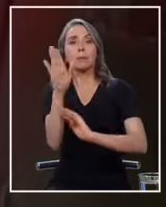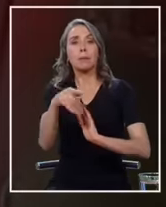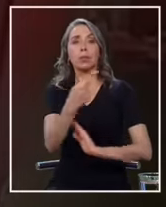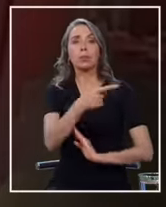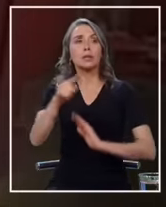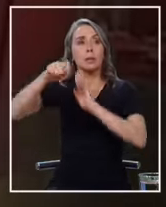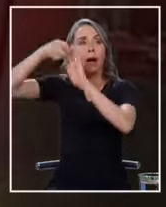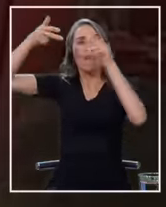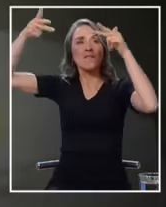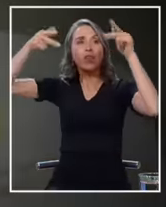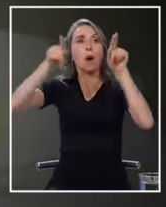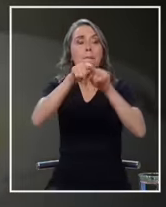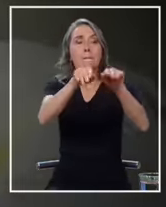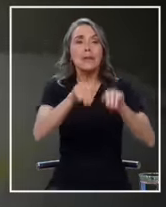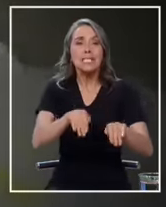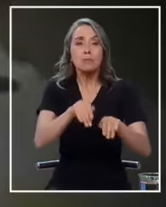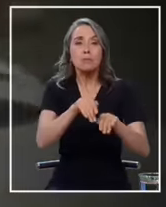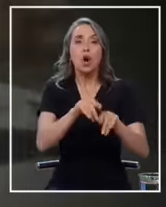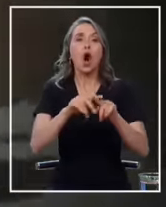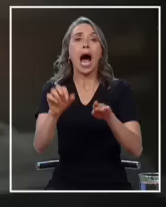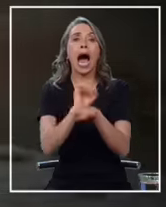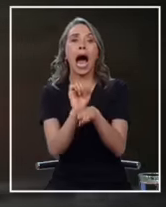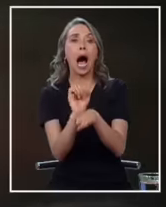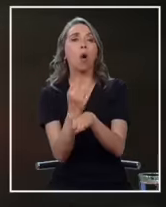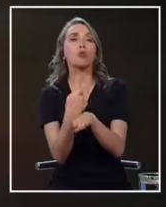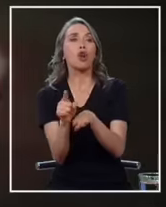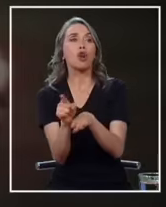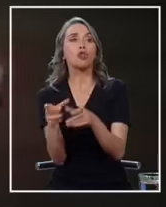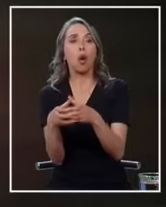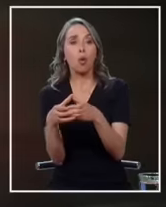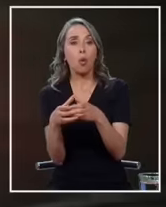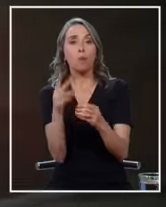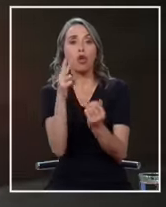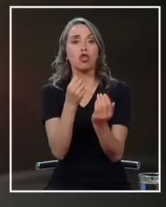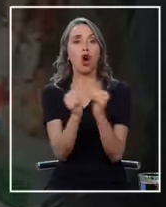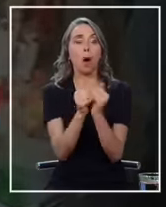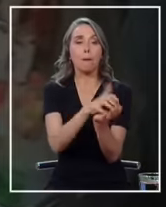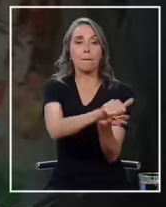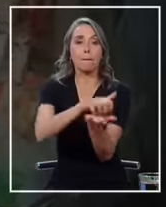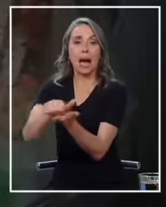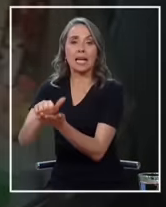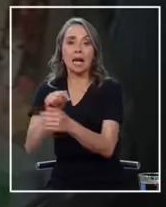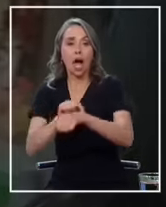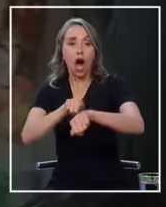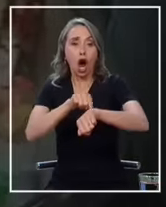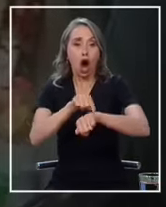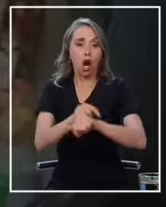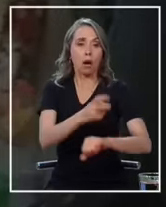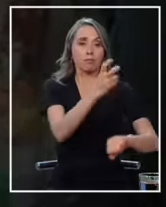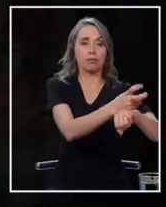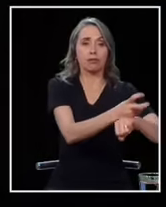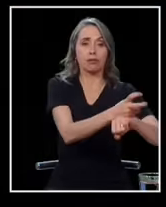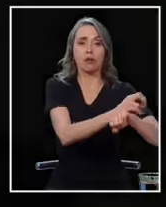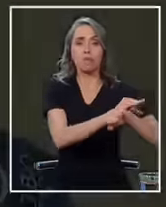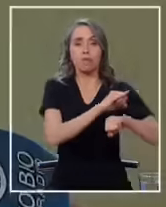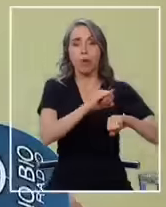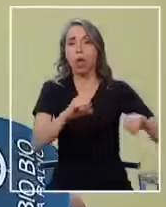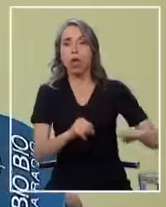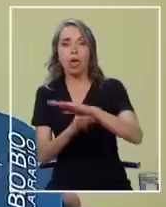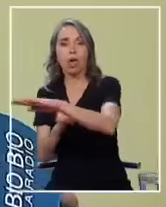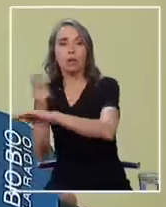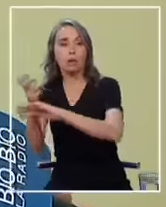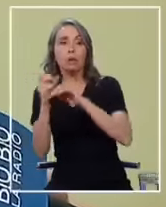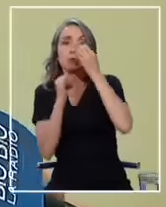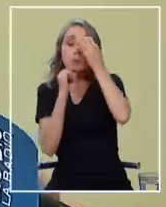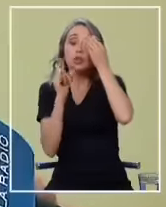semana, bajo el mismo método, pero en otro modelo de auto, esta banda asaltó dos panaderías con horas de diferencia. No tenemos ninguna certeza